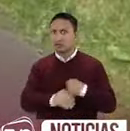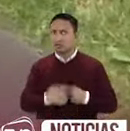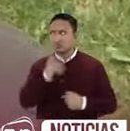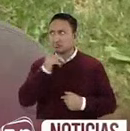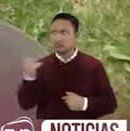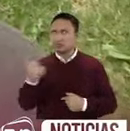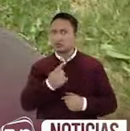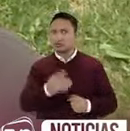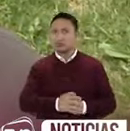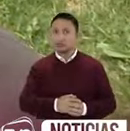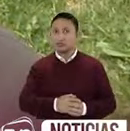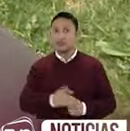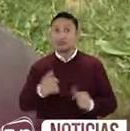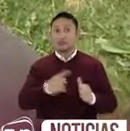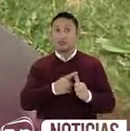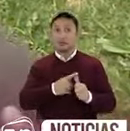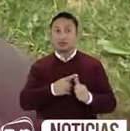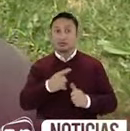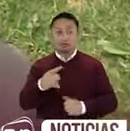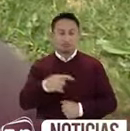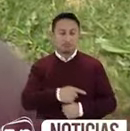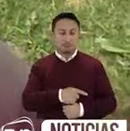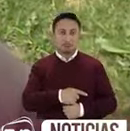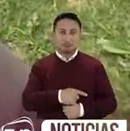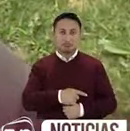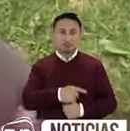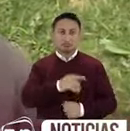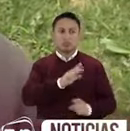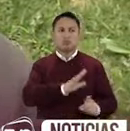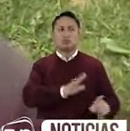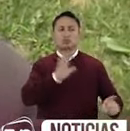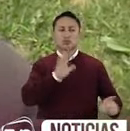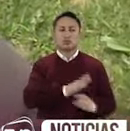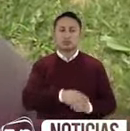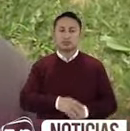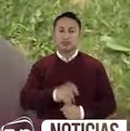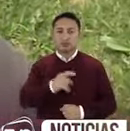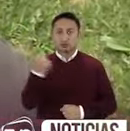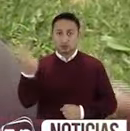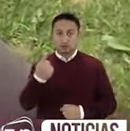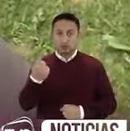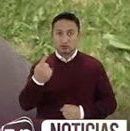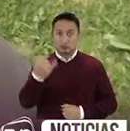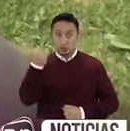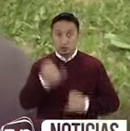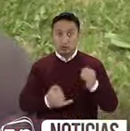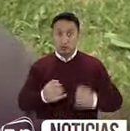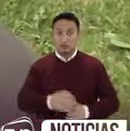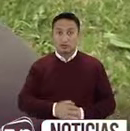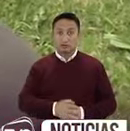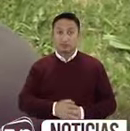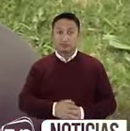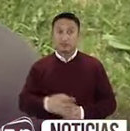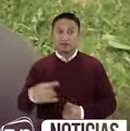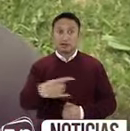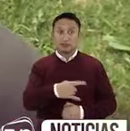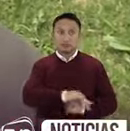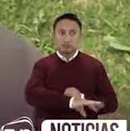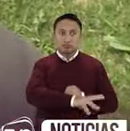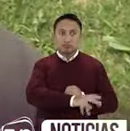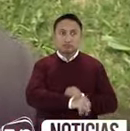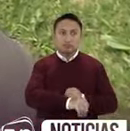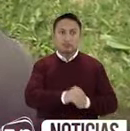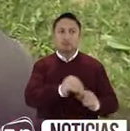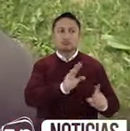amedrentan primeramente viendo a la persona que está ahí sola al fondo de los buses, ¿no? Entonces ahí les, como se dice, les atracan